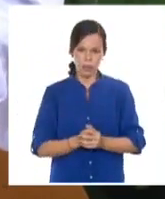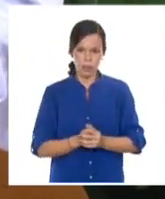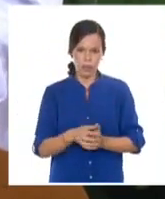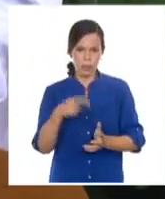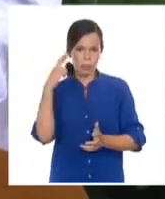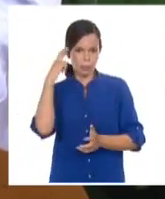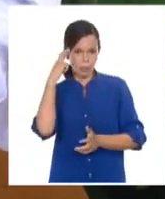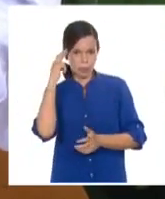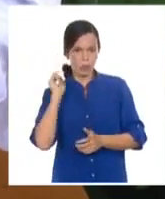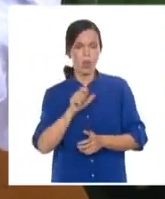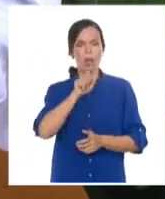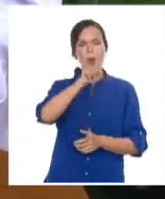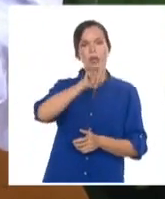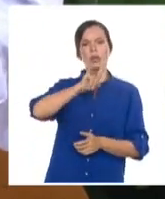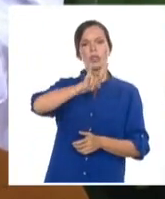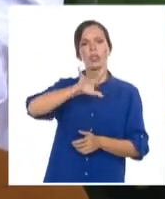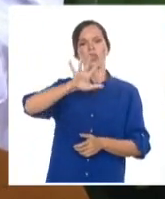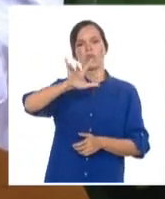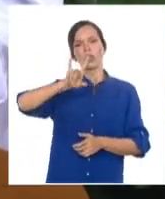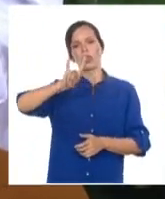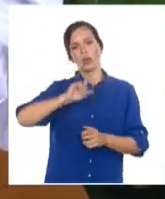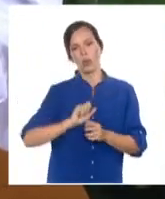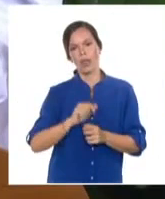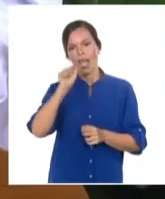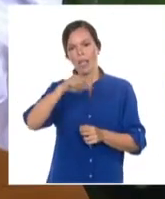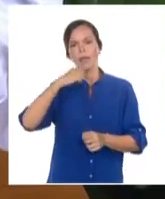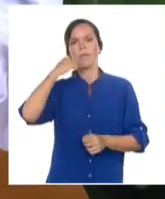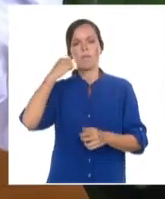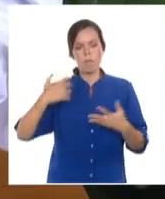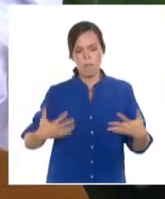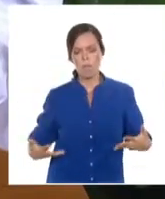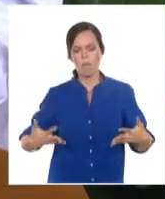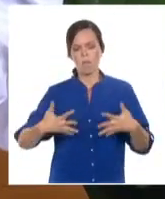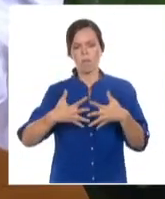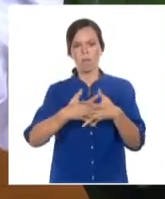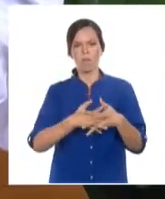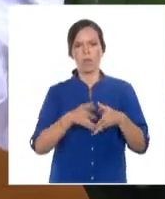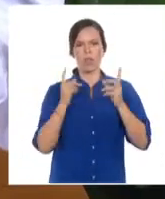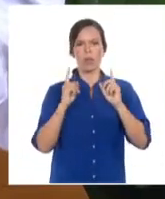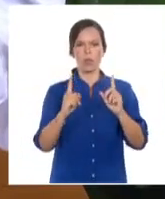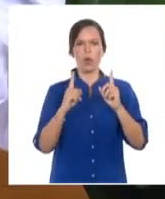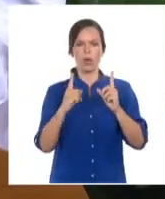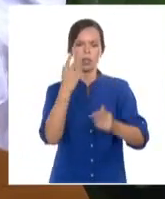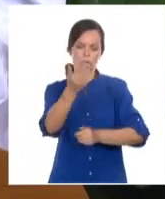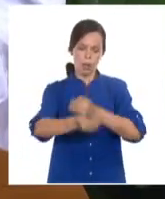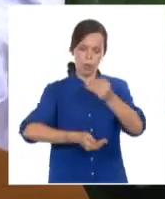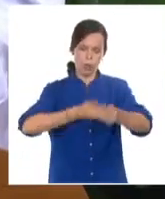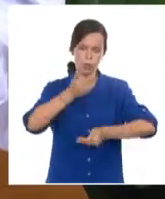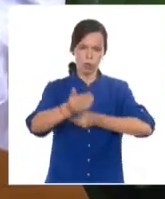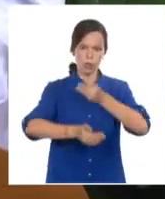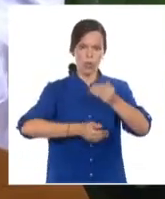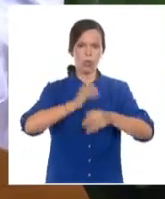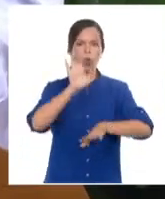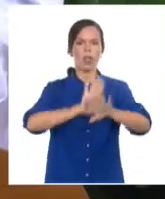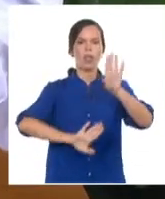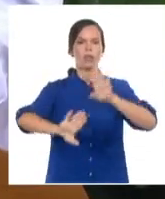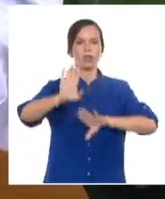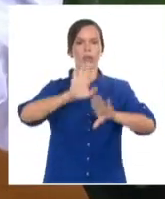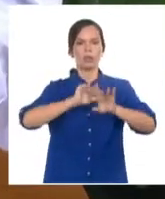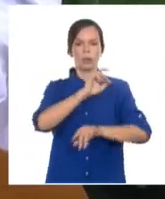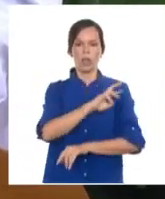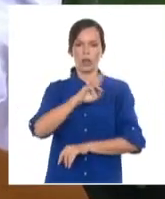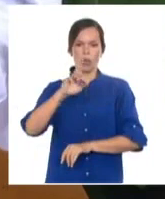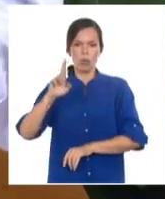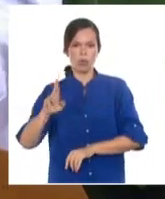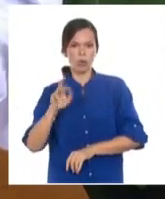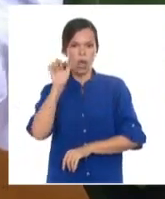1959 se revirtió como una de las principales fortalezas políticas del proceso Revolucionario que defendemos como lo resumiera la